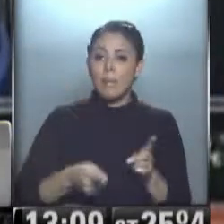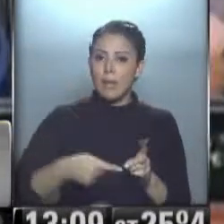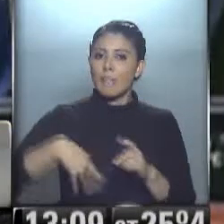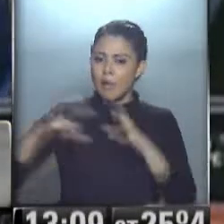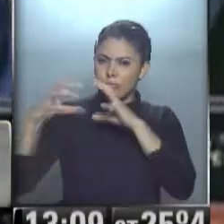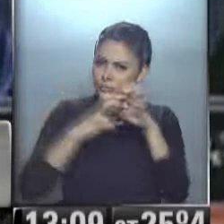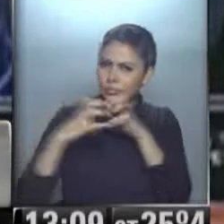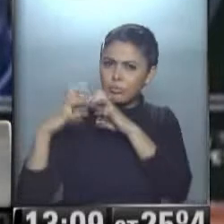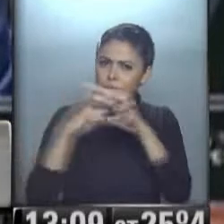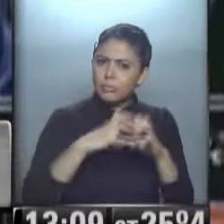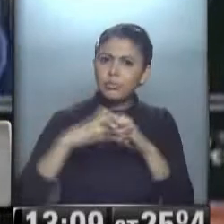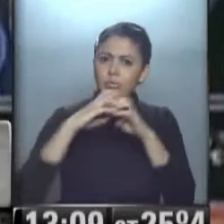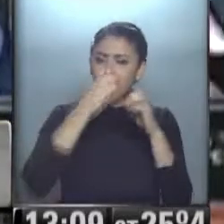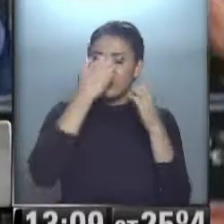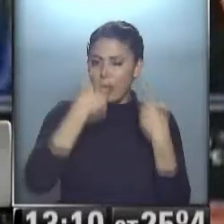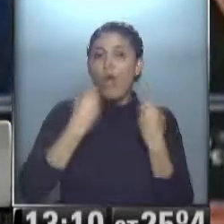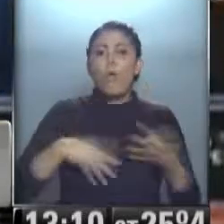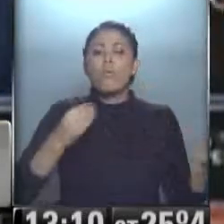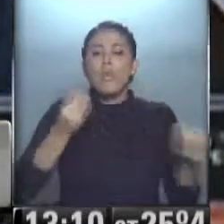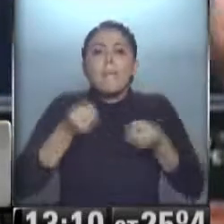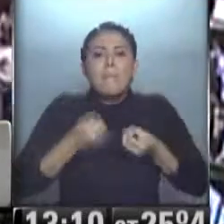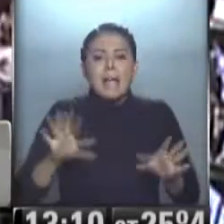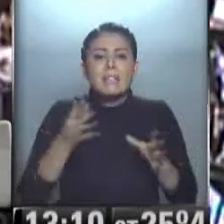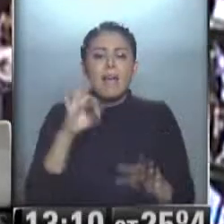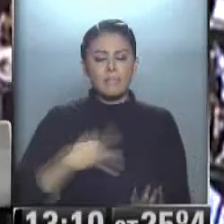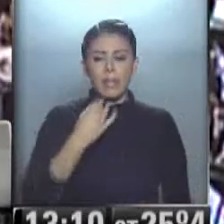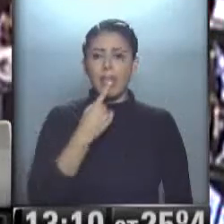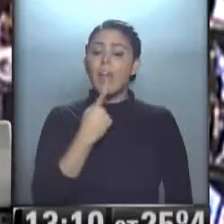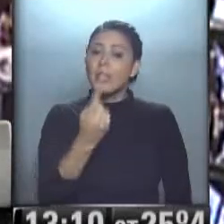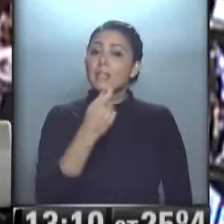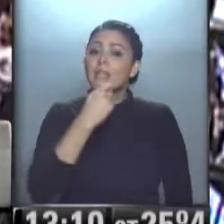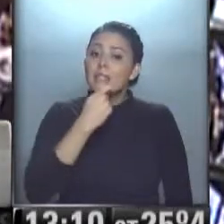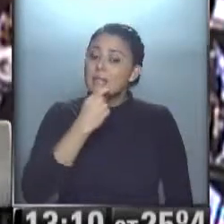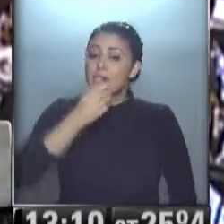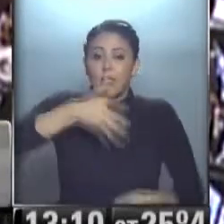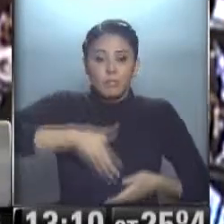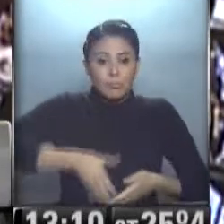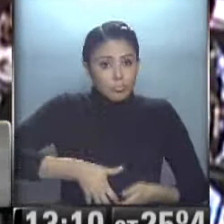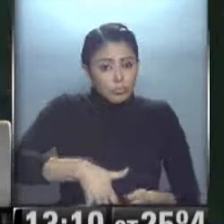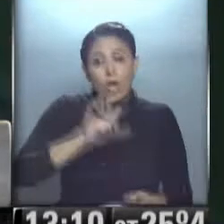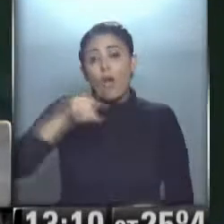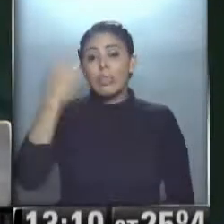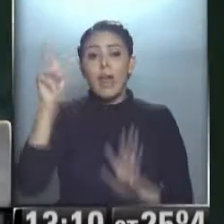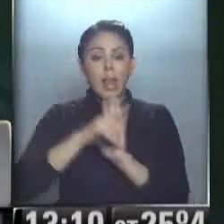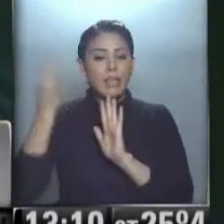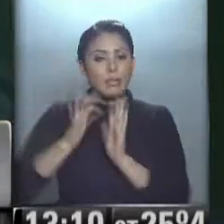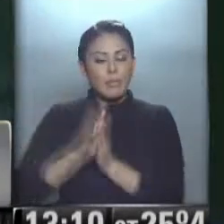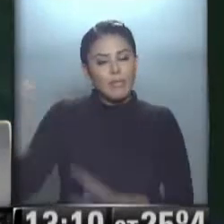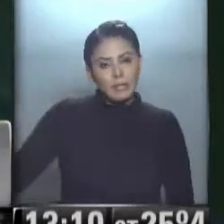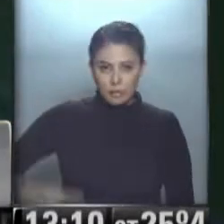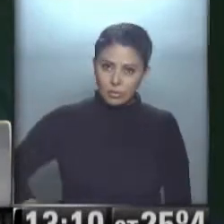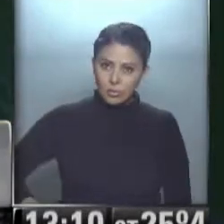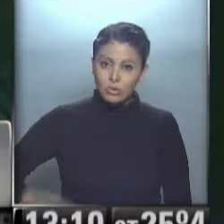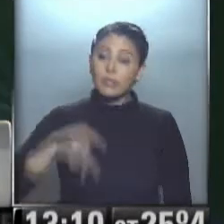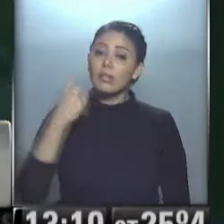debate es el comienzo de la vida la iniciativa considera que hay vida desde la concepción y una ley especial sobre fertilización in vitro